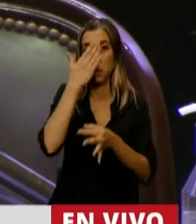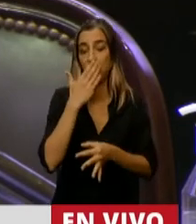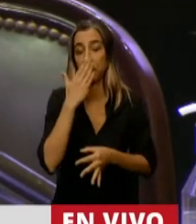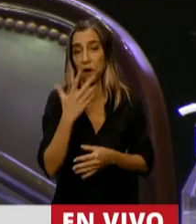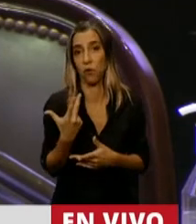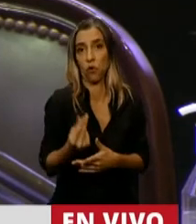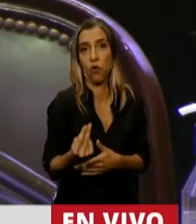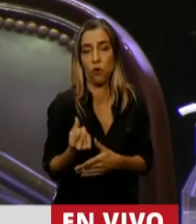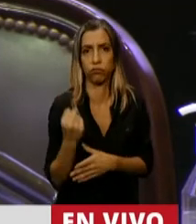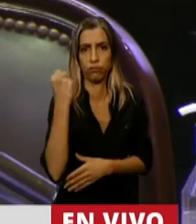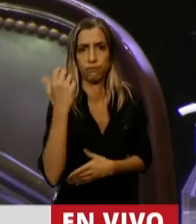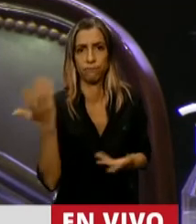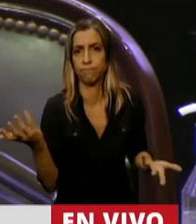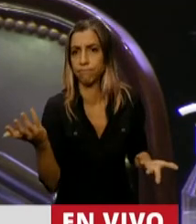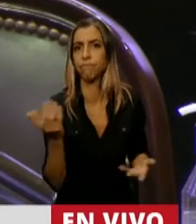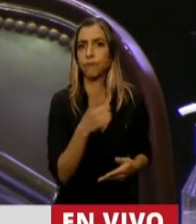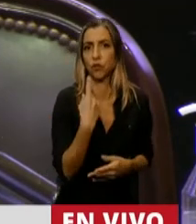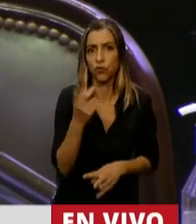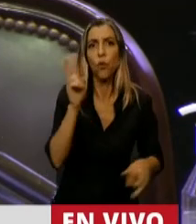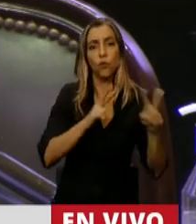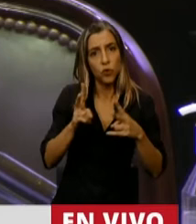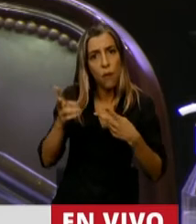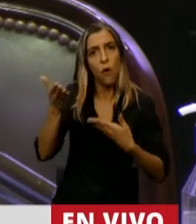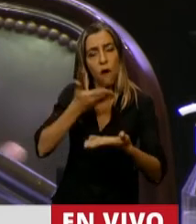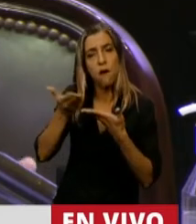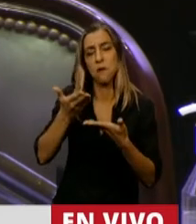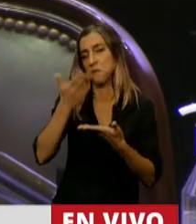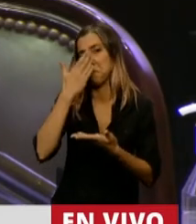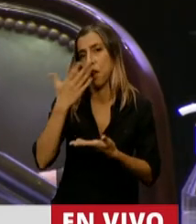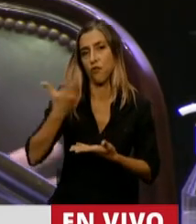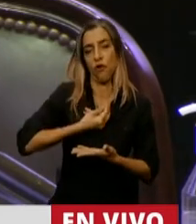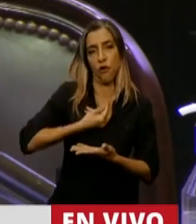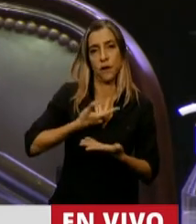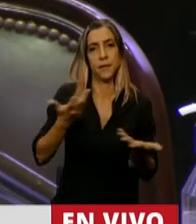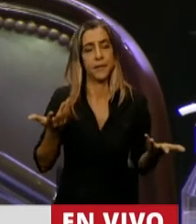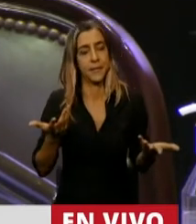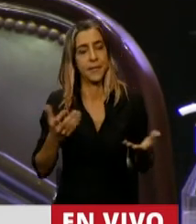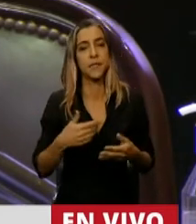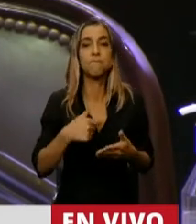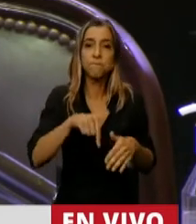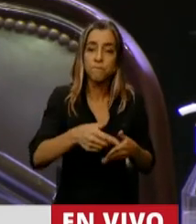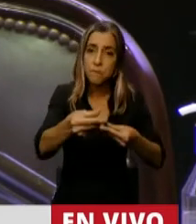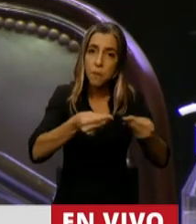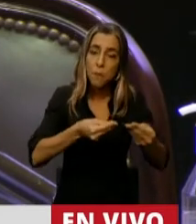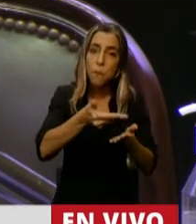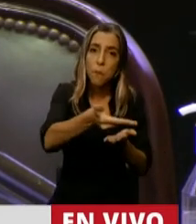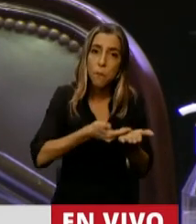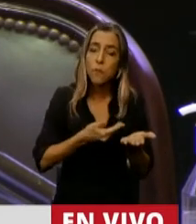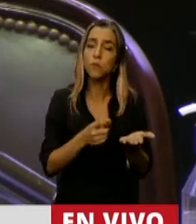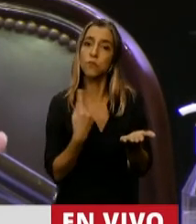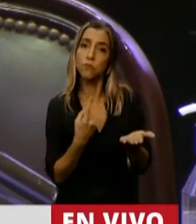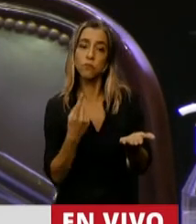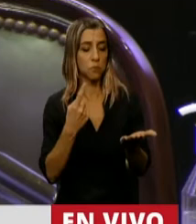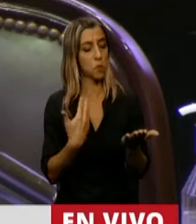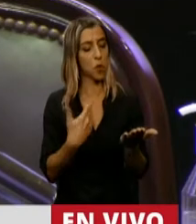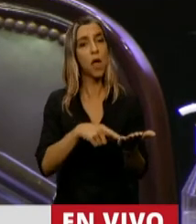trataba de generar desde nuestro espacio político. En este presupuesto había una posibilidad para buscar el consenso